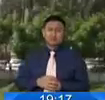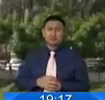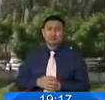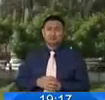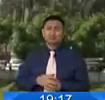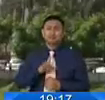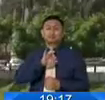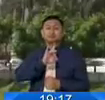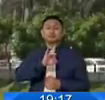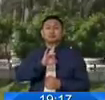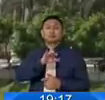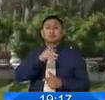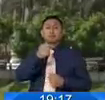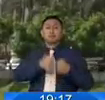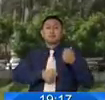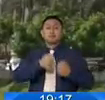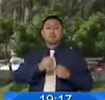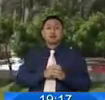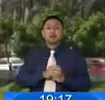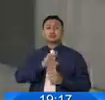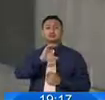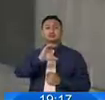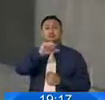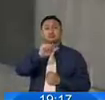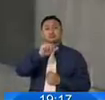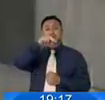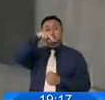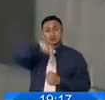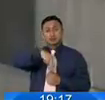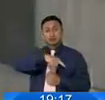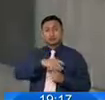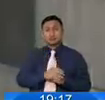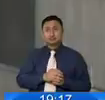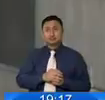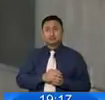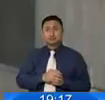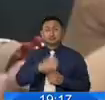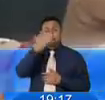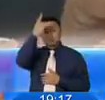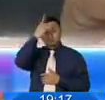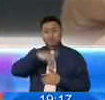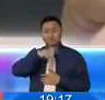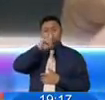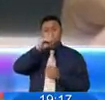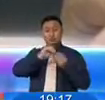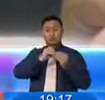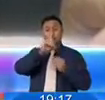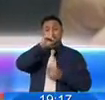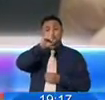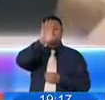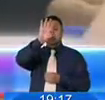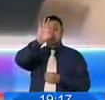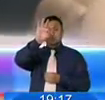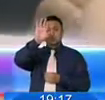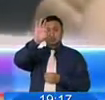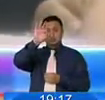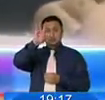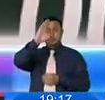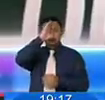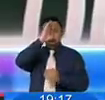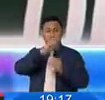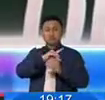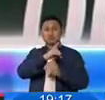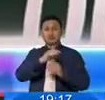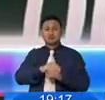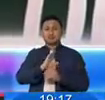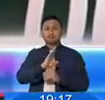Este 8 de mayo, la Comunidad Andina de Naciones, CAN, suspendió los efectos de la resolución 1999, misma que buscaba la